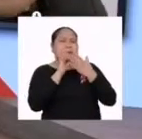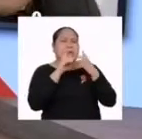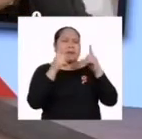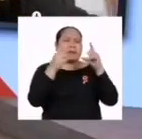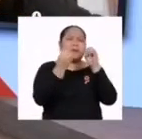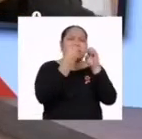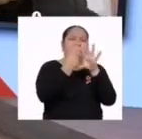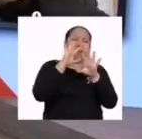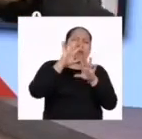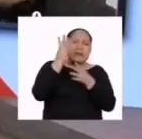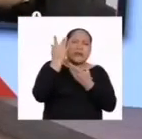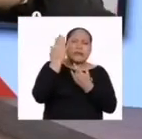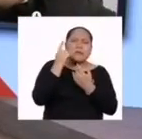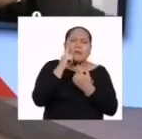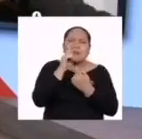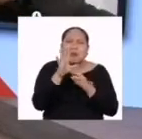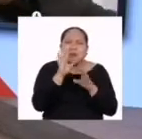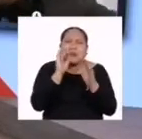telellamada. Espérame.